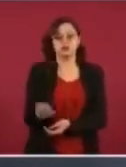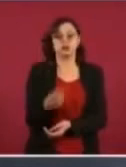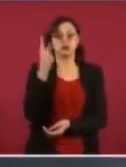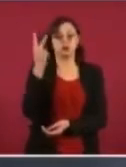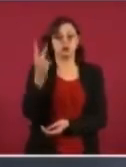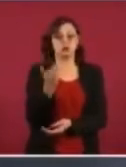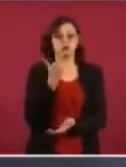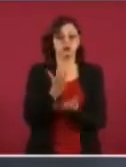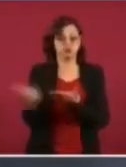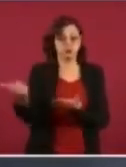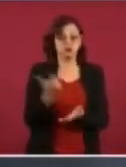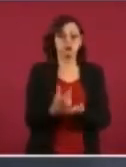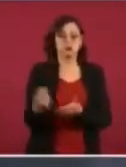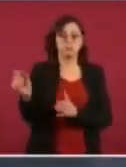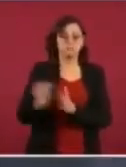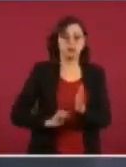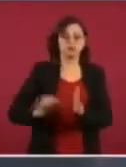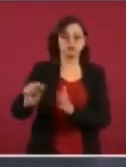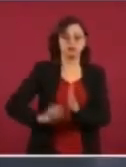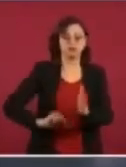11,352 pesos mensuales.